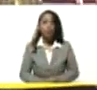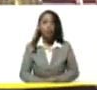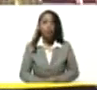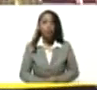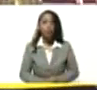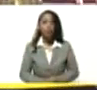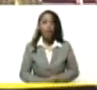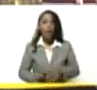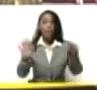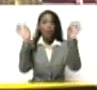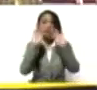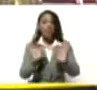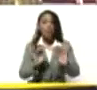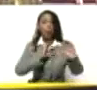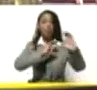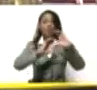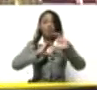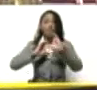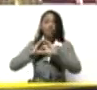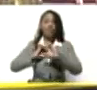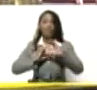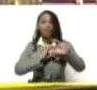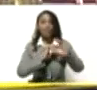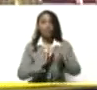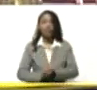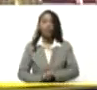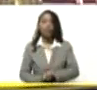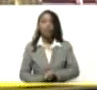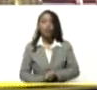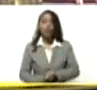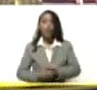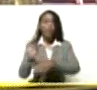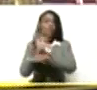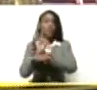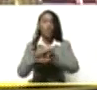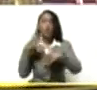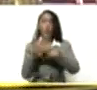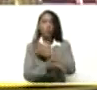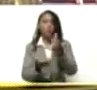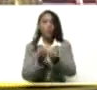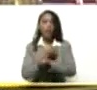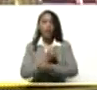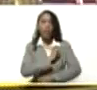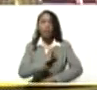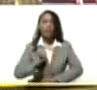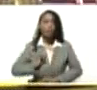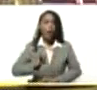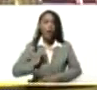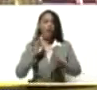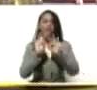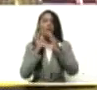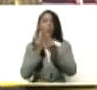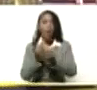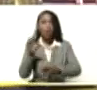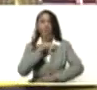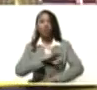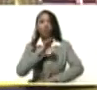en la metódica comunicacional, en el funcionamiento individual, familiar,